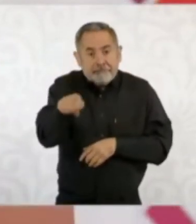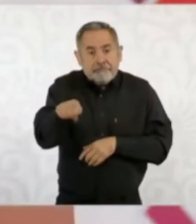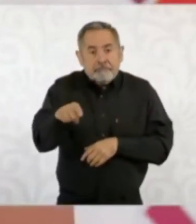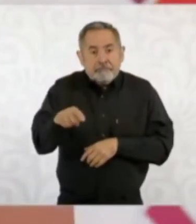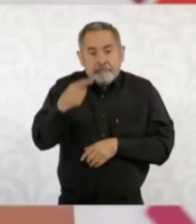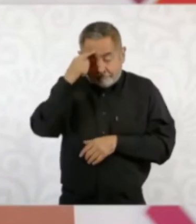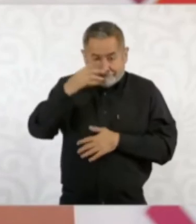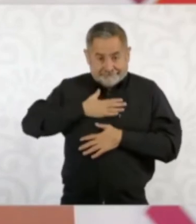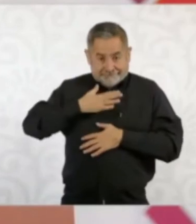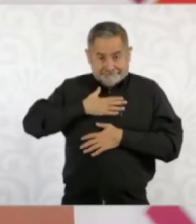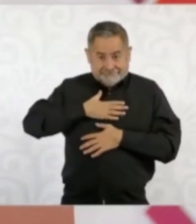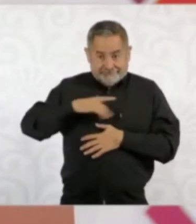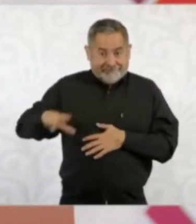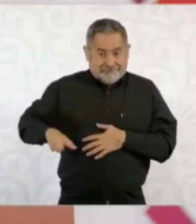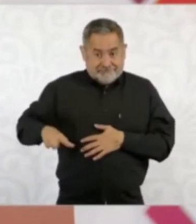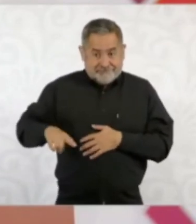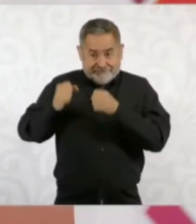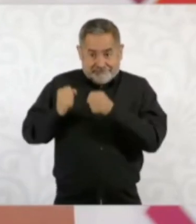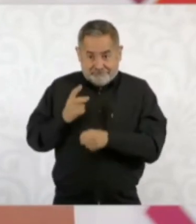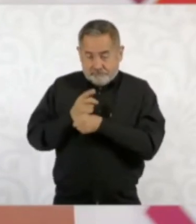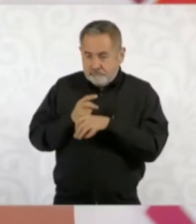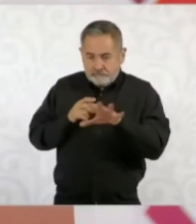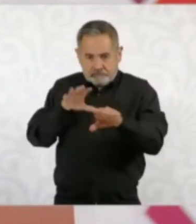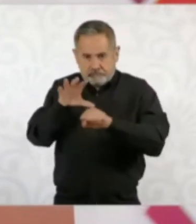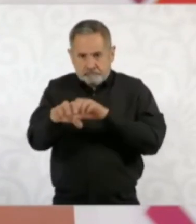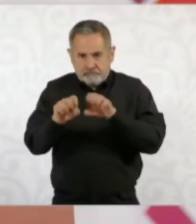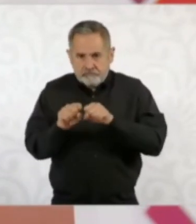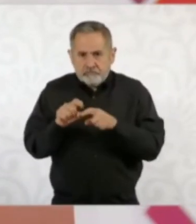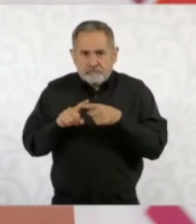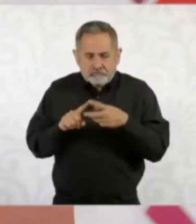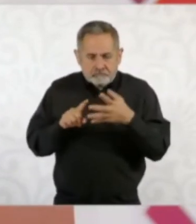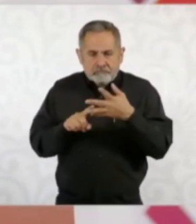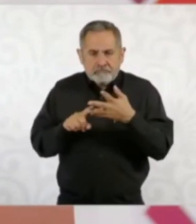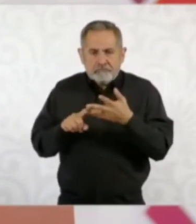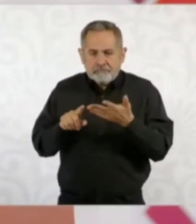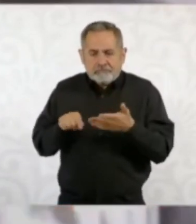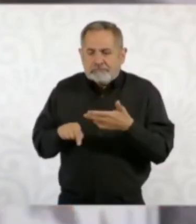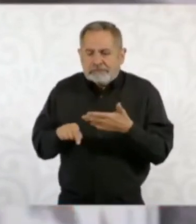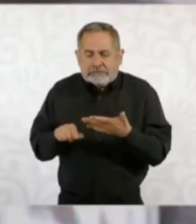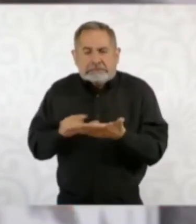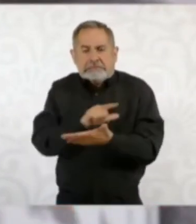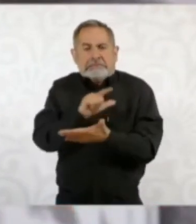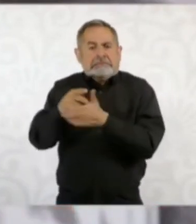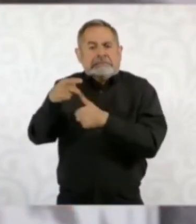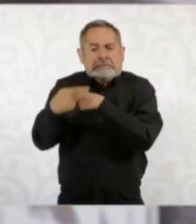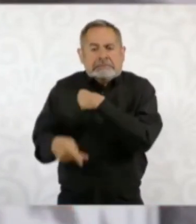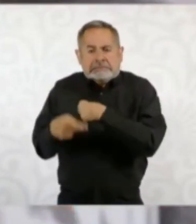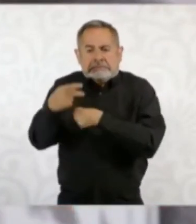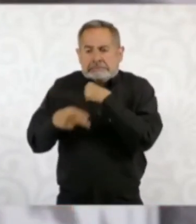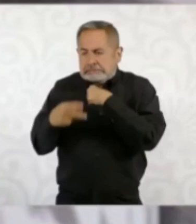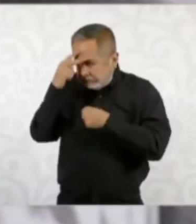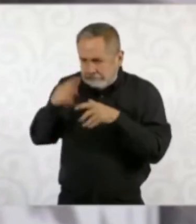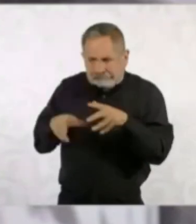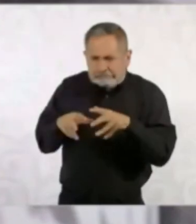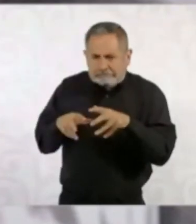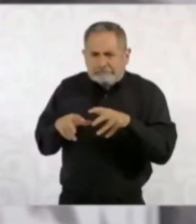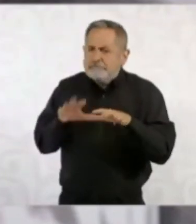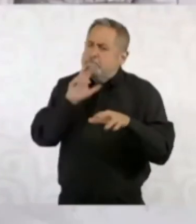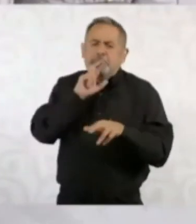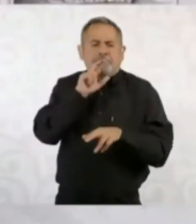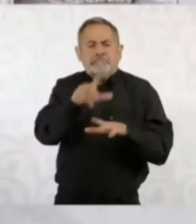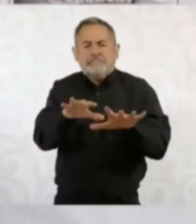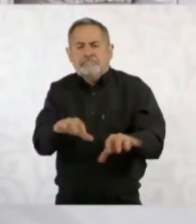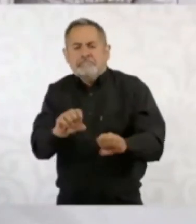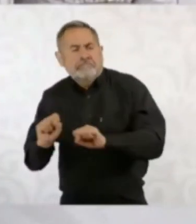nosotros, para el Gabinete de Seguridad, hacían muchísimo más daño aquí en México que en ningún otro lado. Estamos hablando de personas que